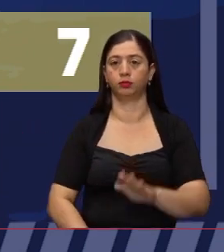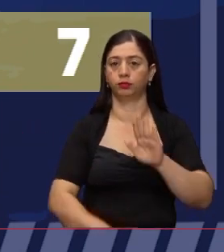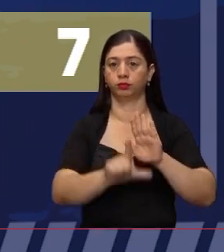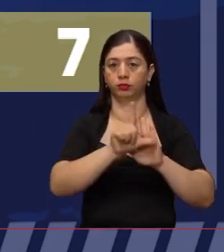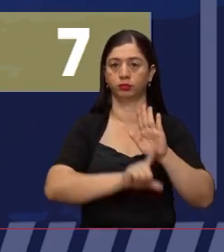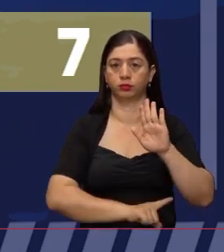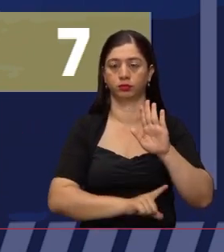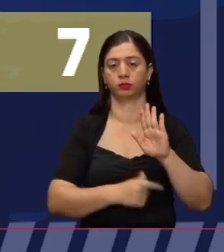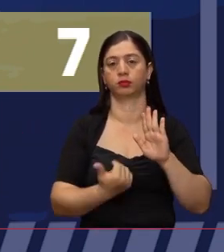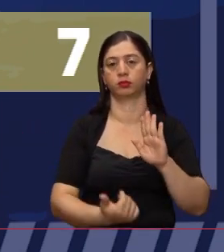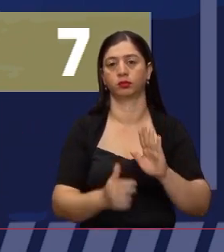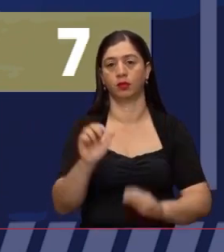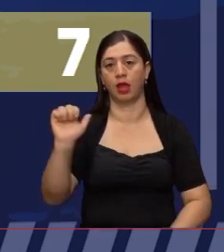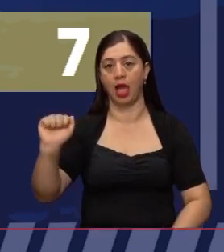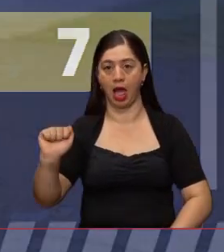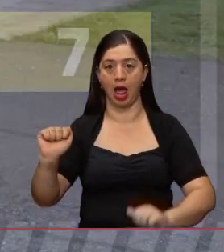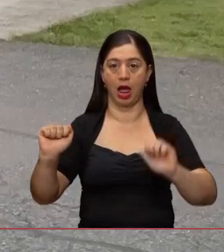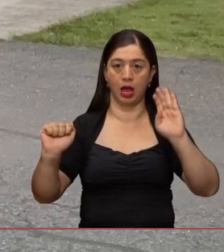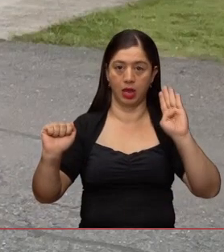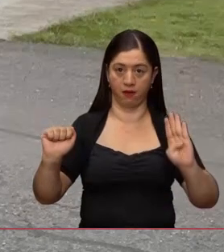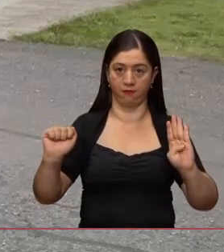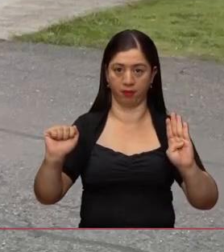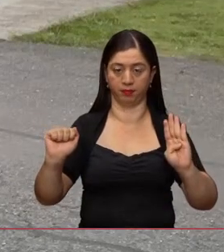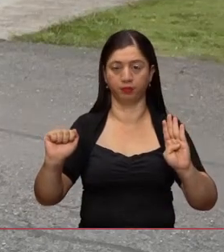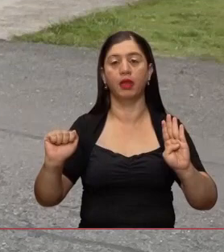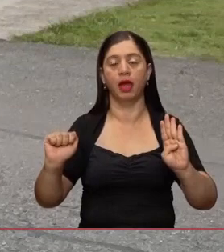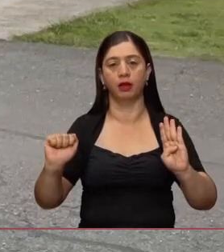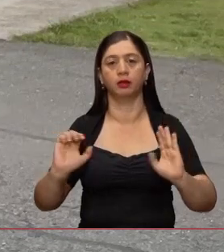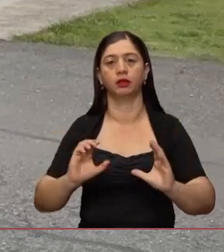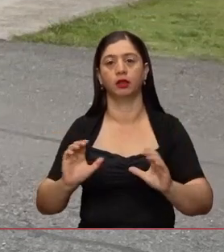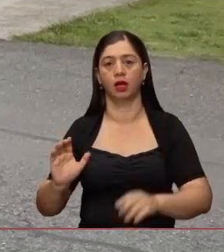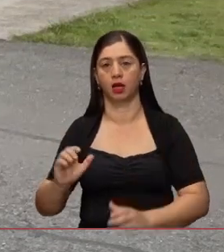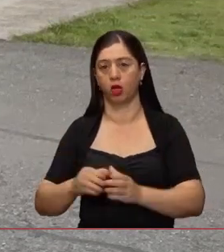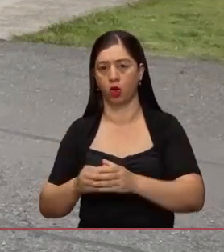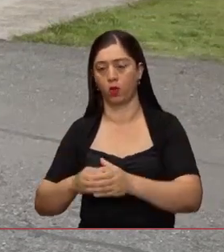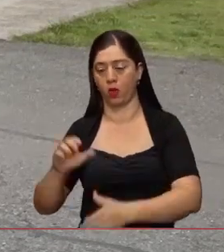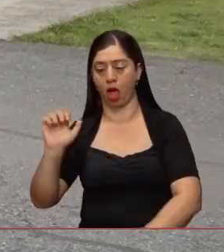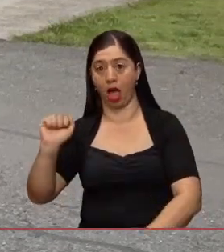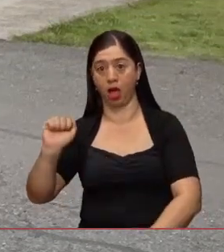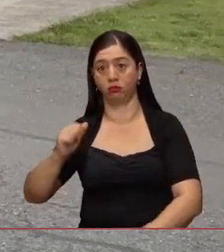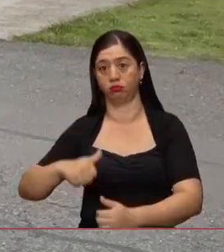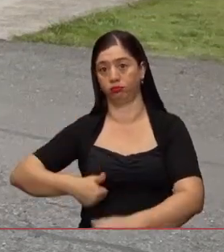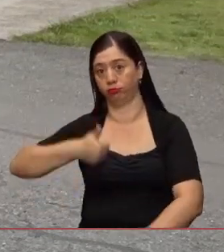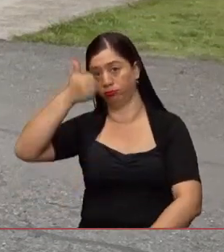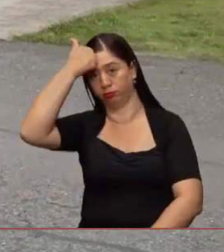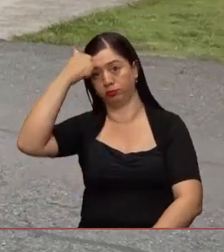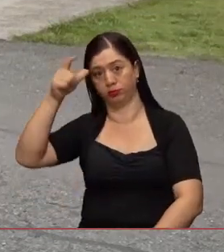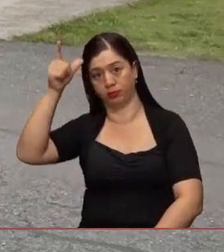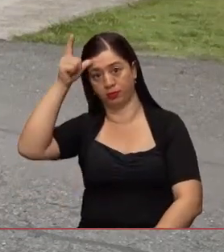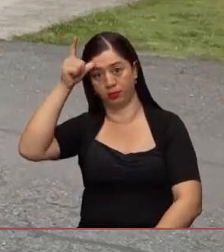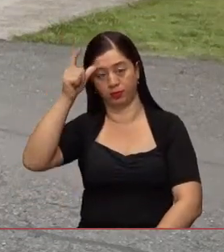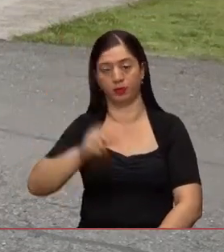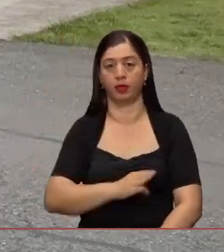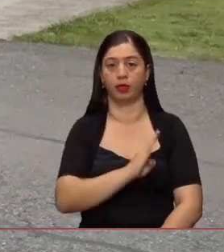en la categoría A y en la categoría B, donde sin duda alguna en la A es protagonista el América de Cali, y en la B,